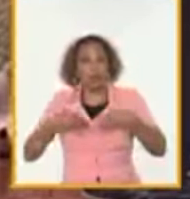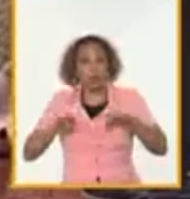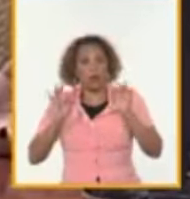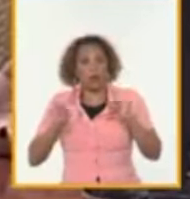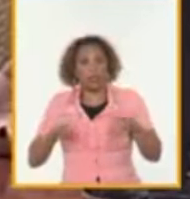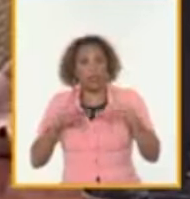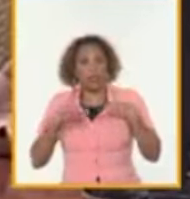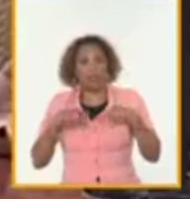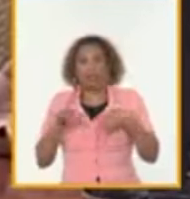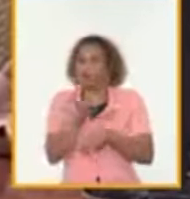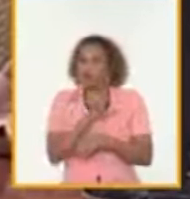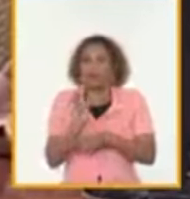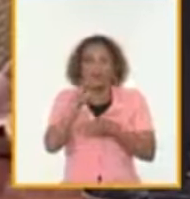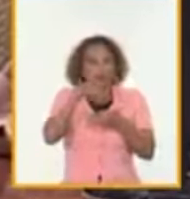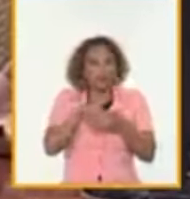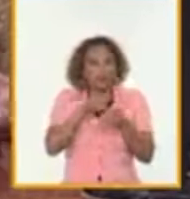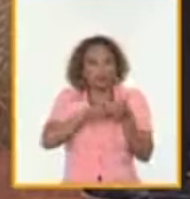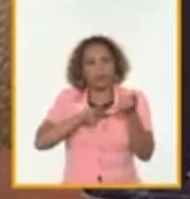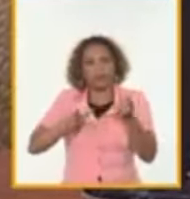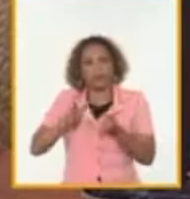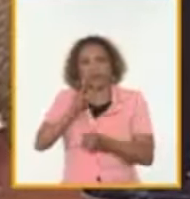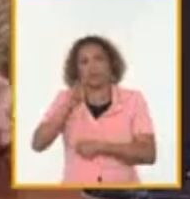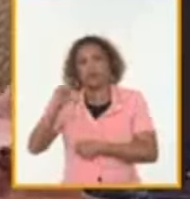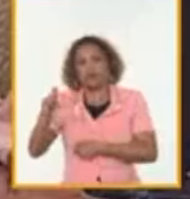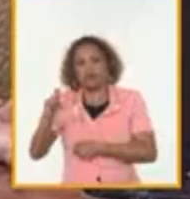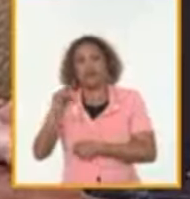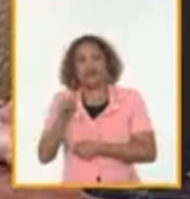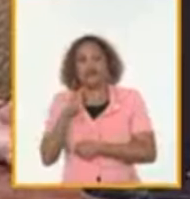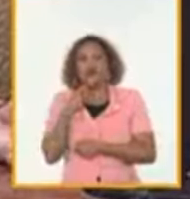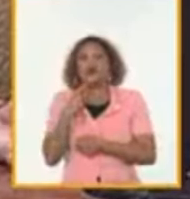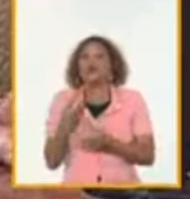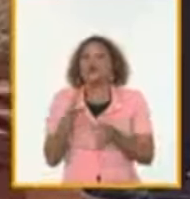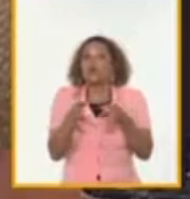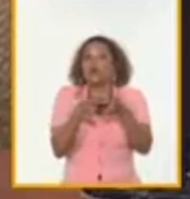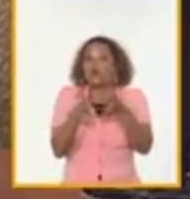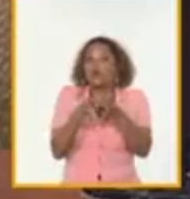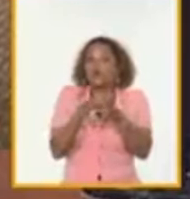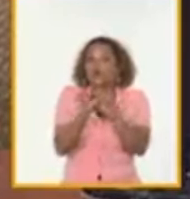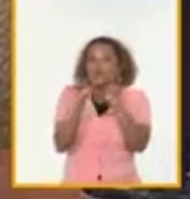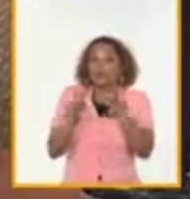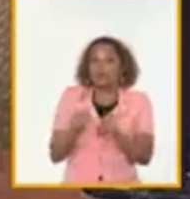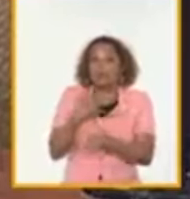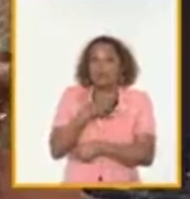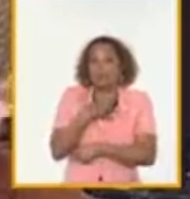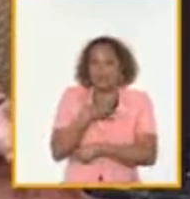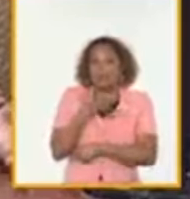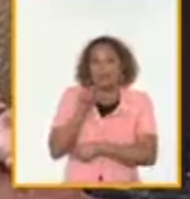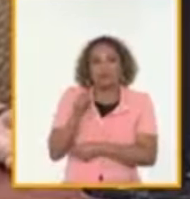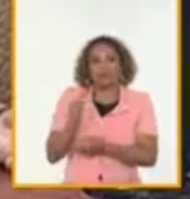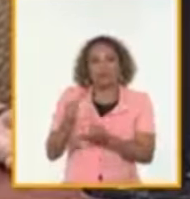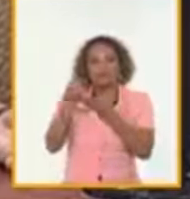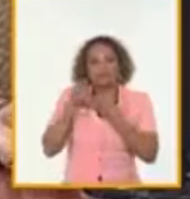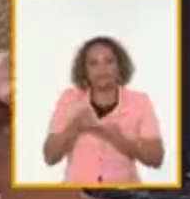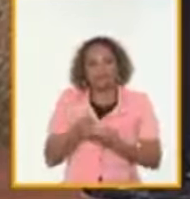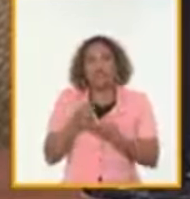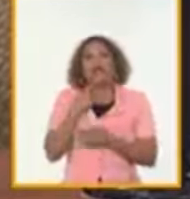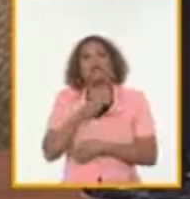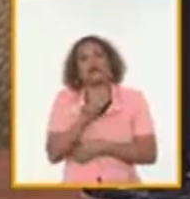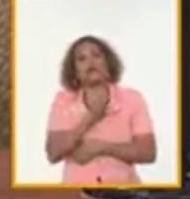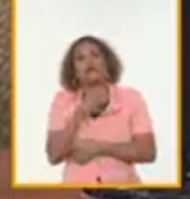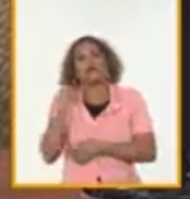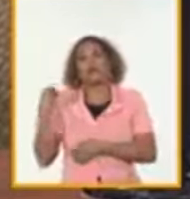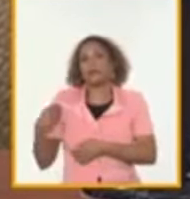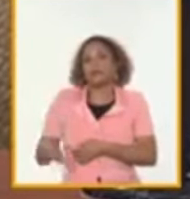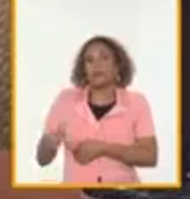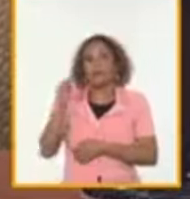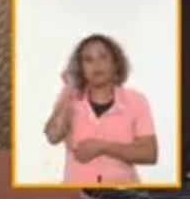textilera acá en en la provincia de villaclara o sea nos da un grupo de posibilidades Y eso también lo aprovechamos para nutrirnos